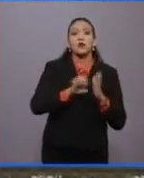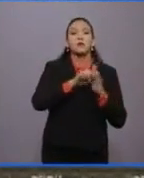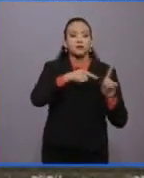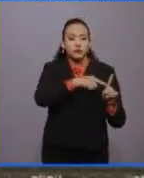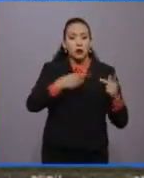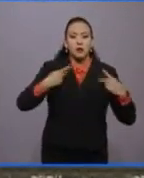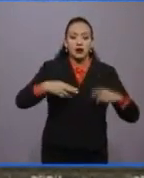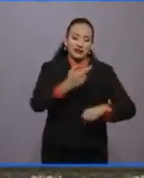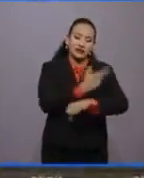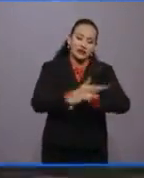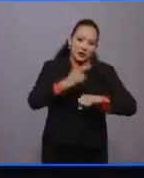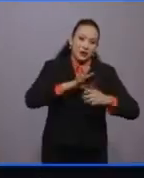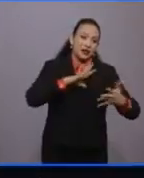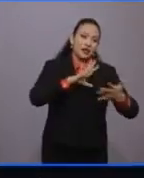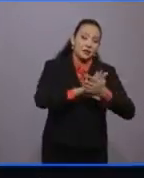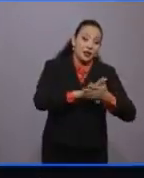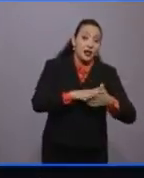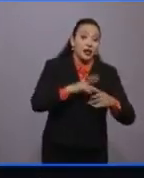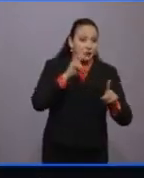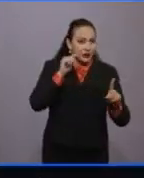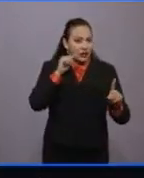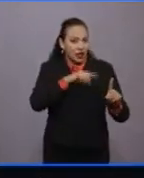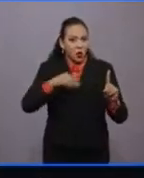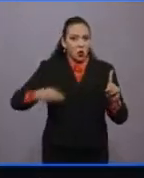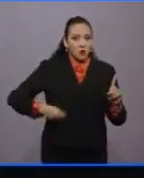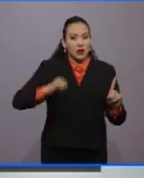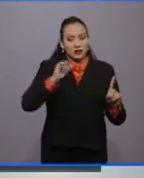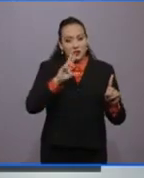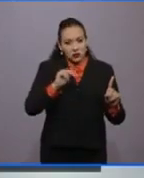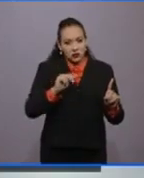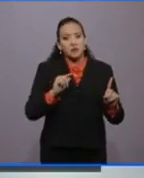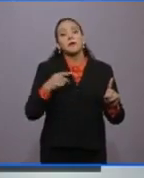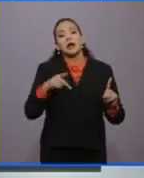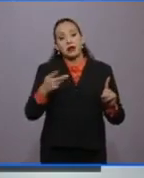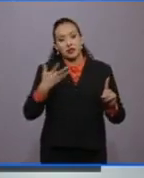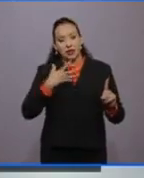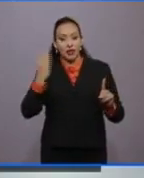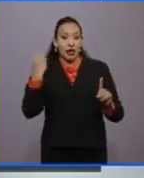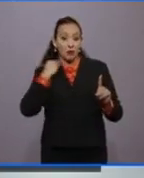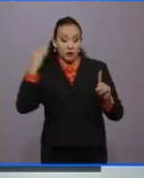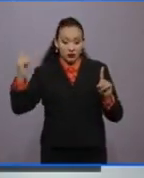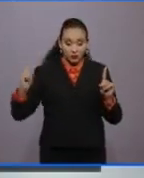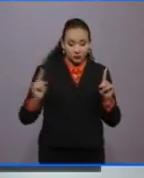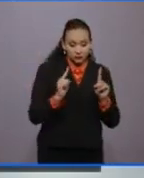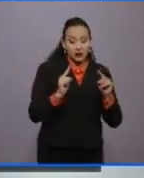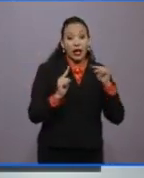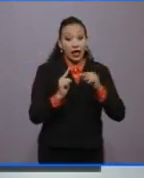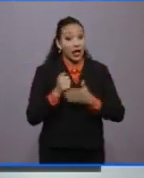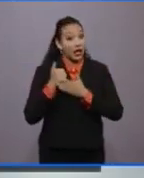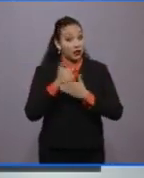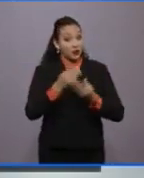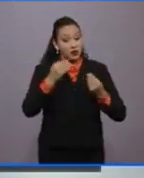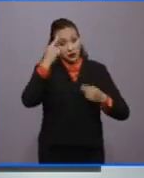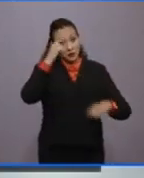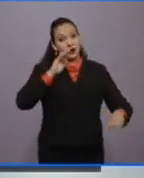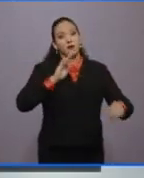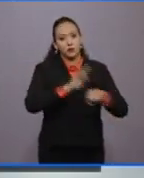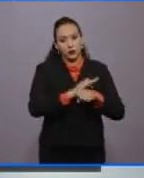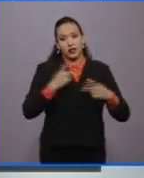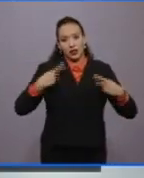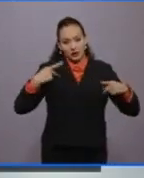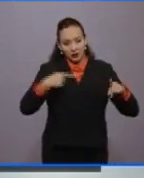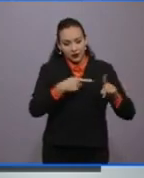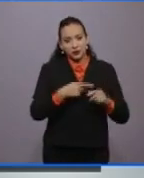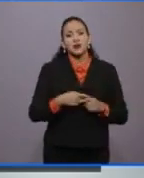proceso penal por su presunta responsabilidad en algún delito. Lo anterior lo manifestó la directora de la Defensoría Pública